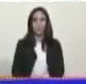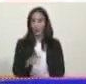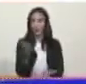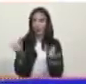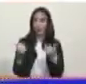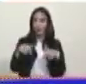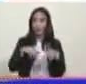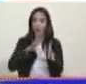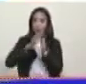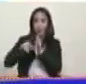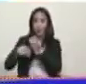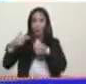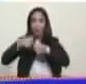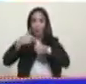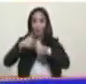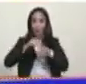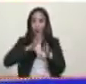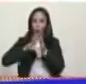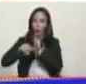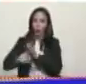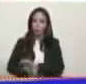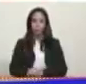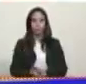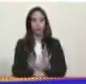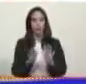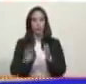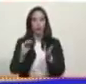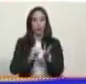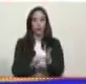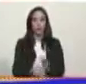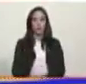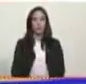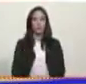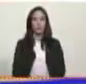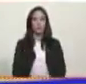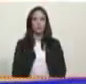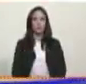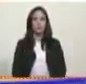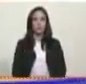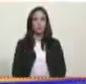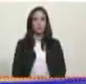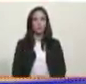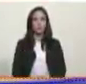el petróleo. Bueno, vuelvo al tema.